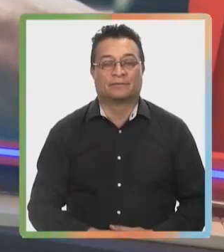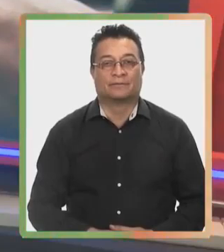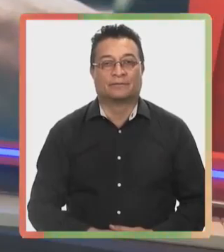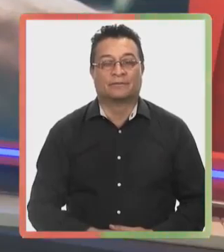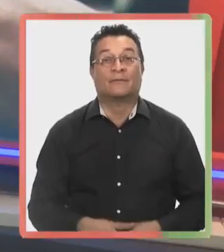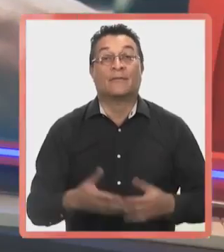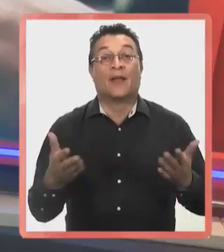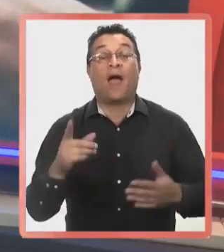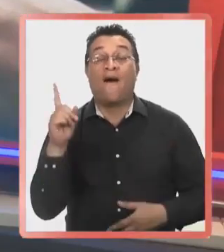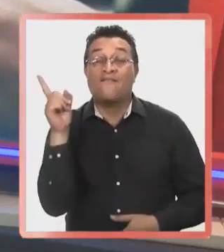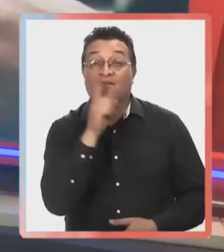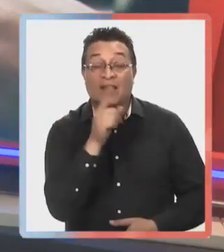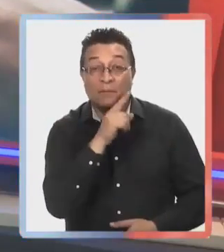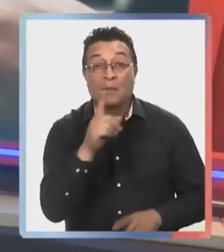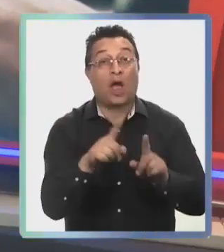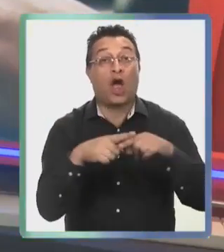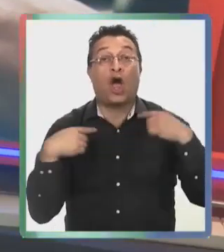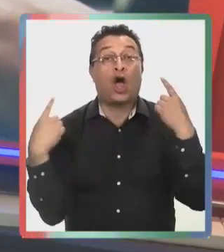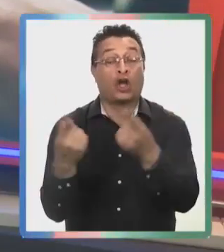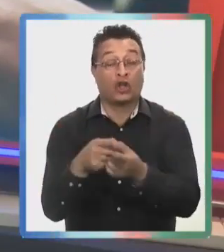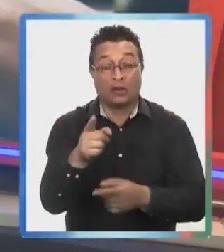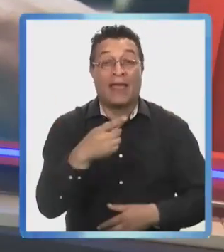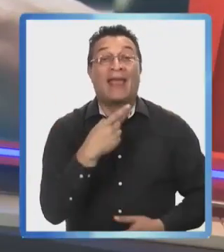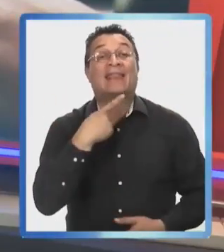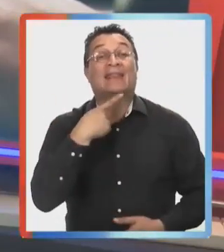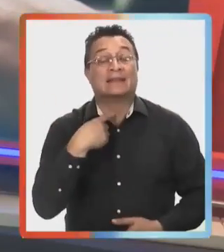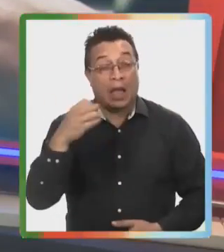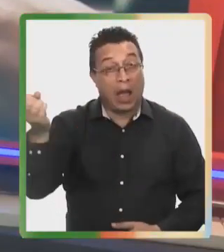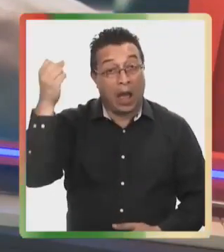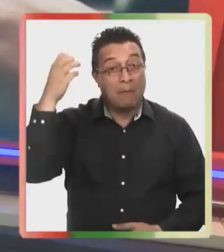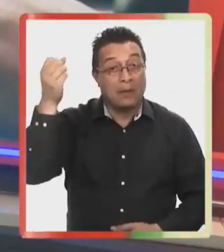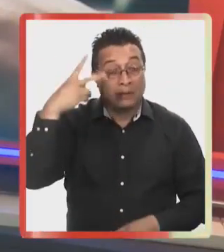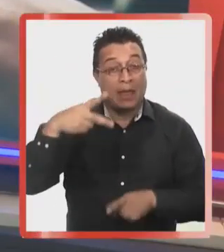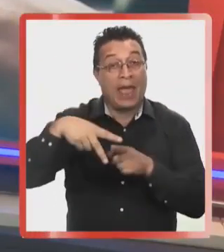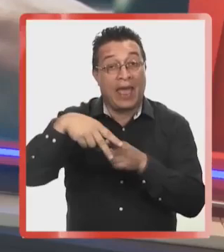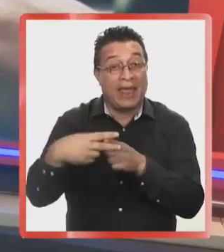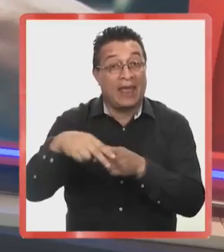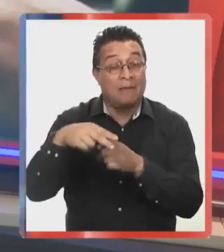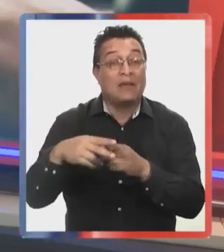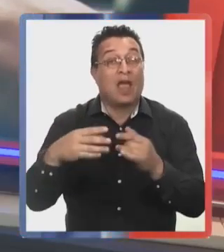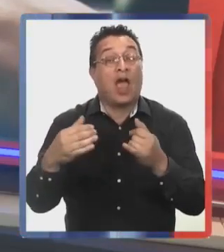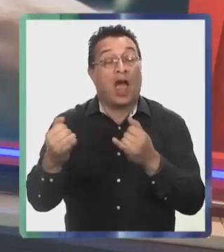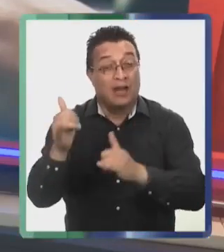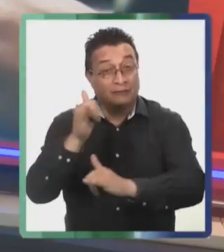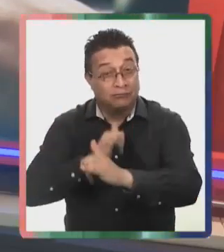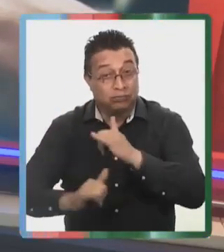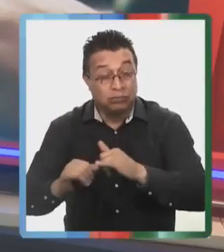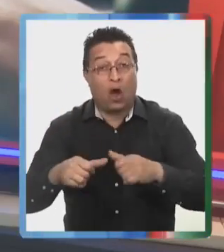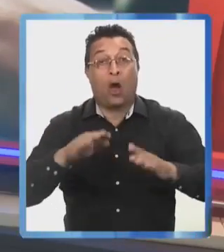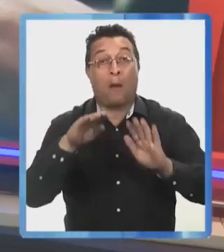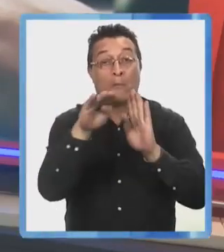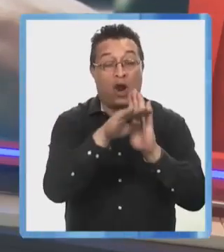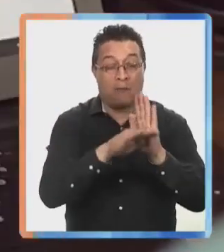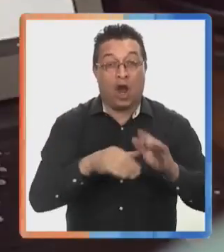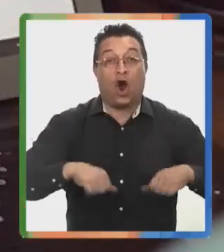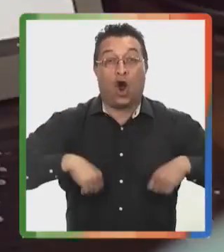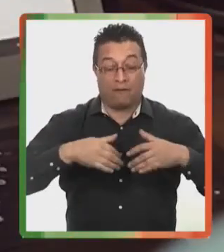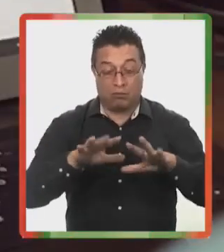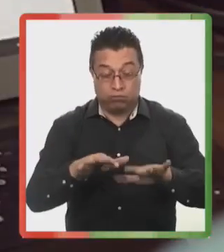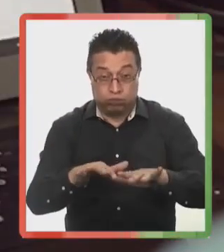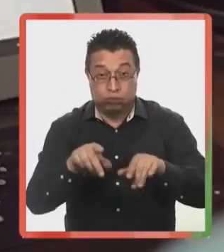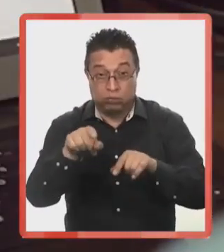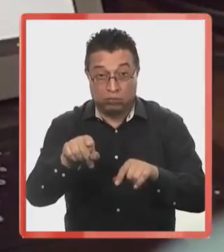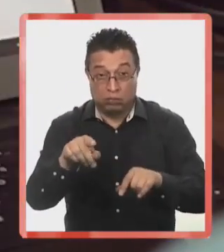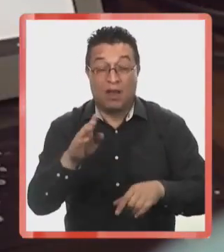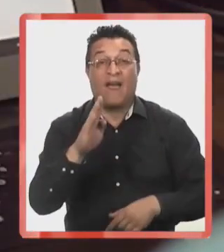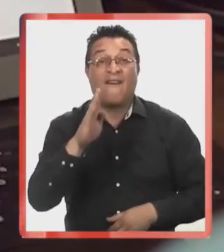Y para terminar, para todos quienes estén interesados en aprender herramientas informáticas, el programa Jóvenes Programadores de